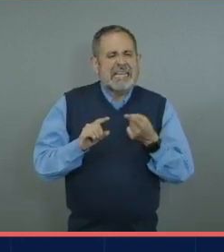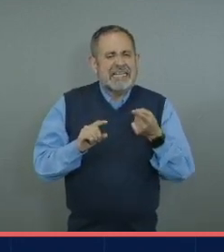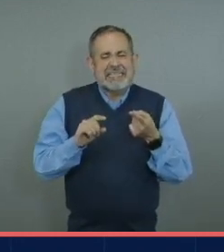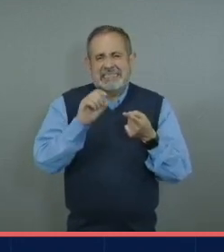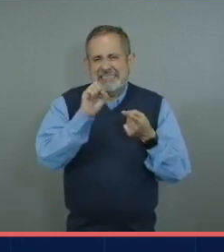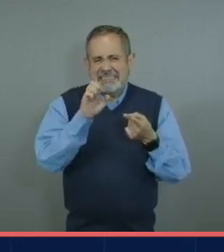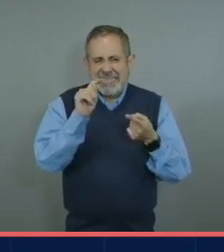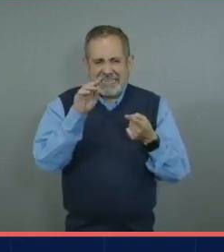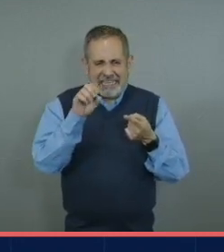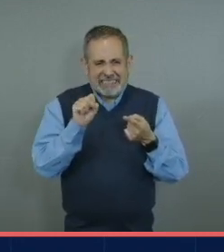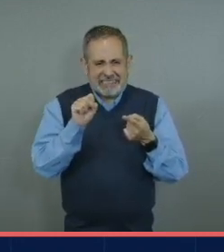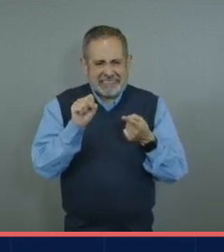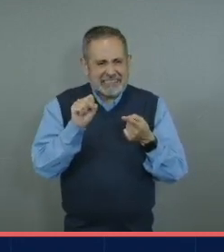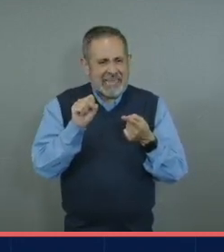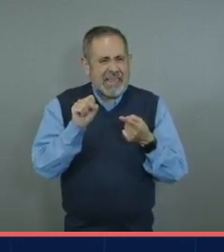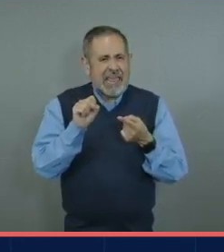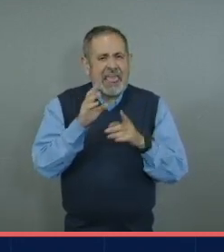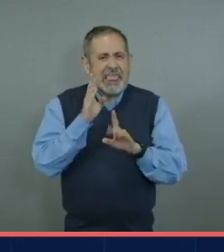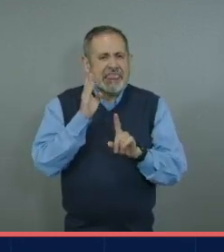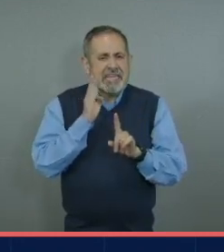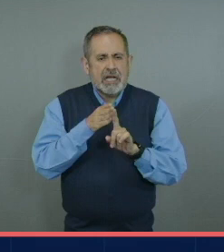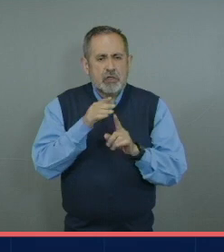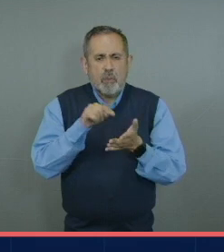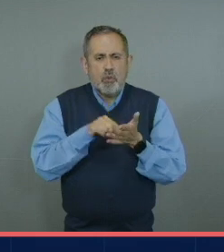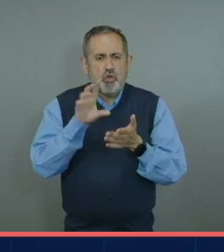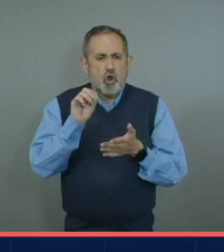cetesdirecto.com. Esta página es una